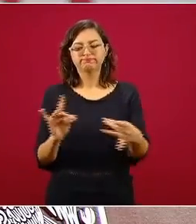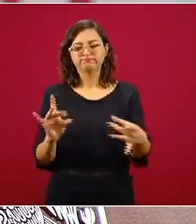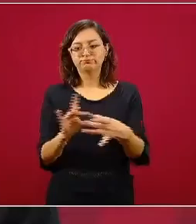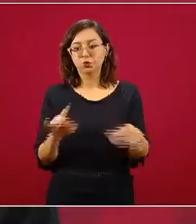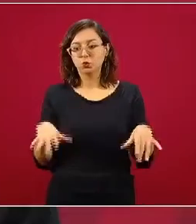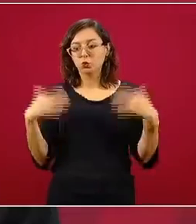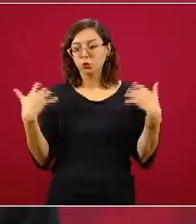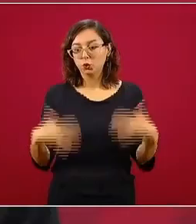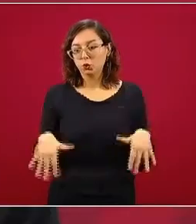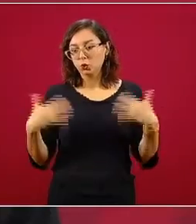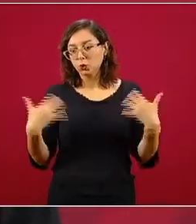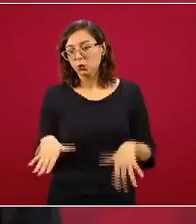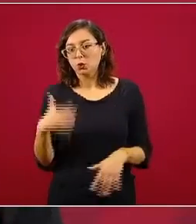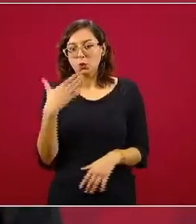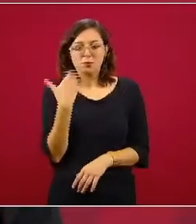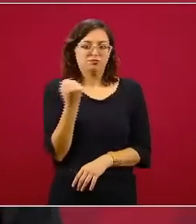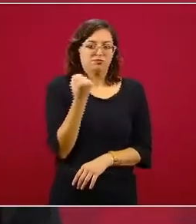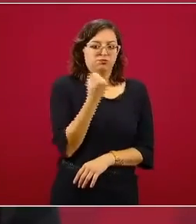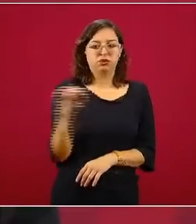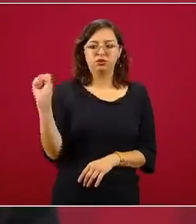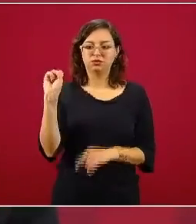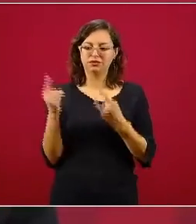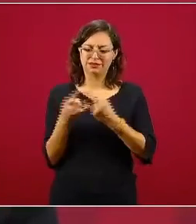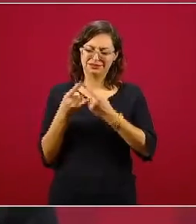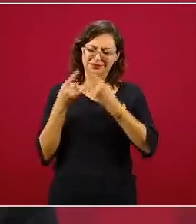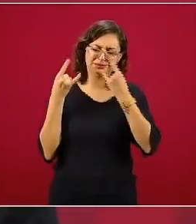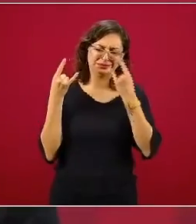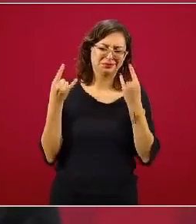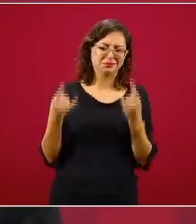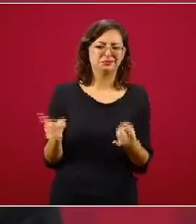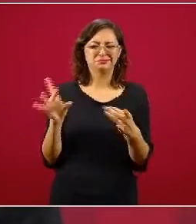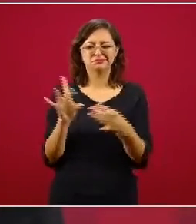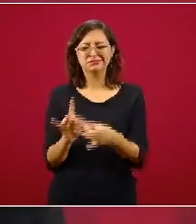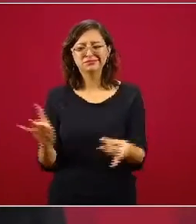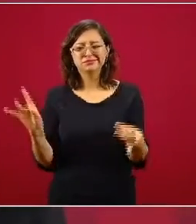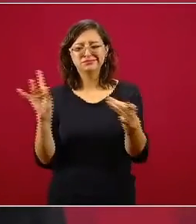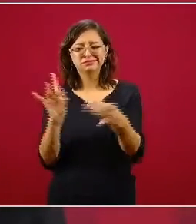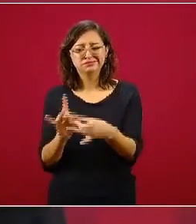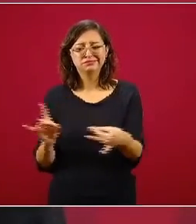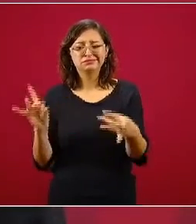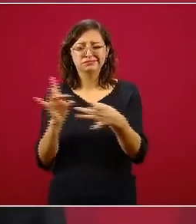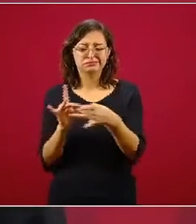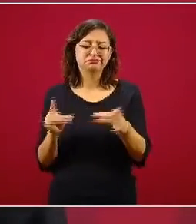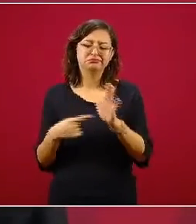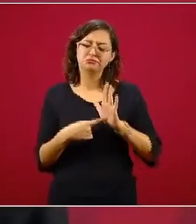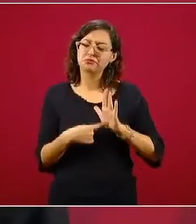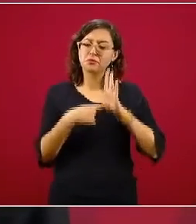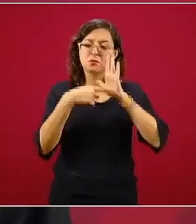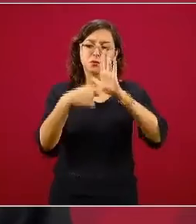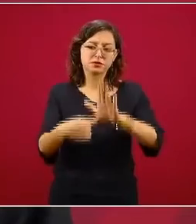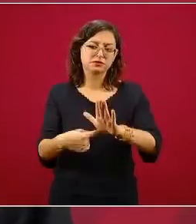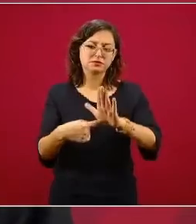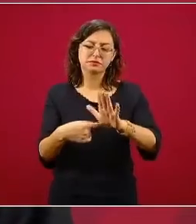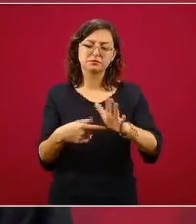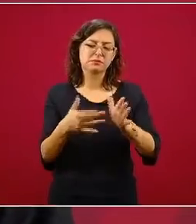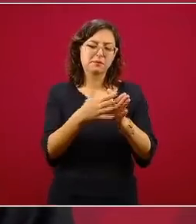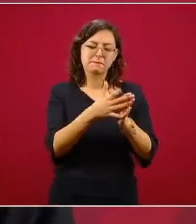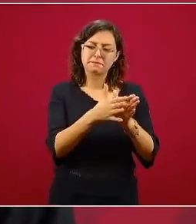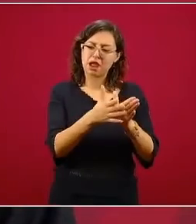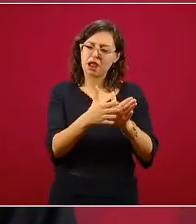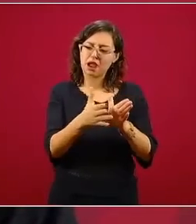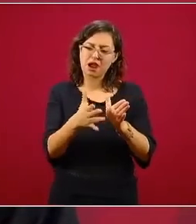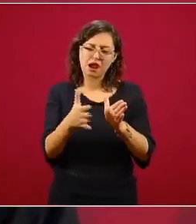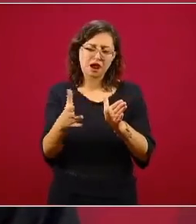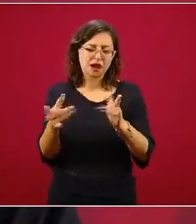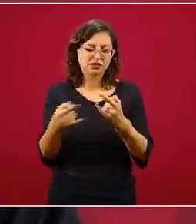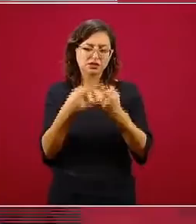es un profesional, es un historiador. Él va a exponer lo que